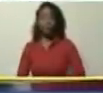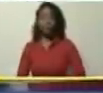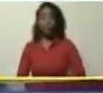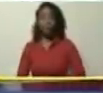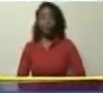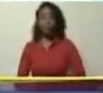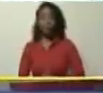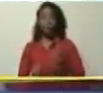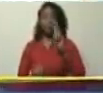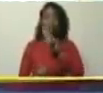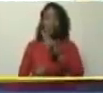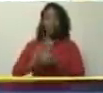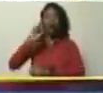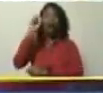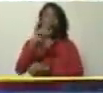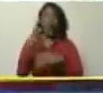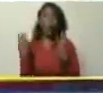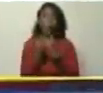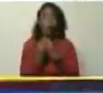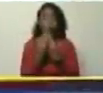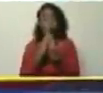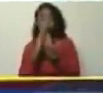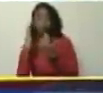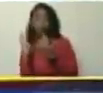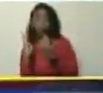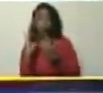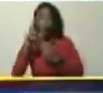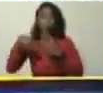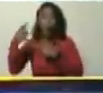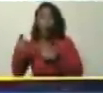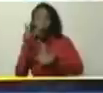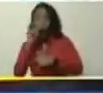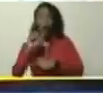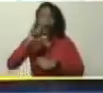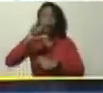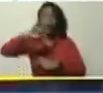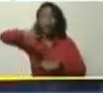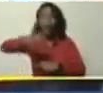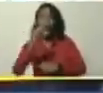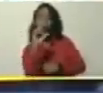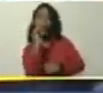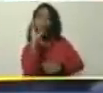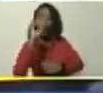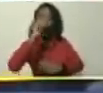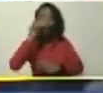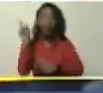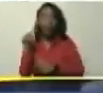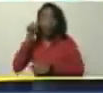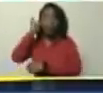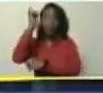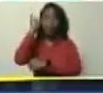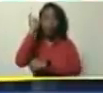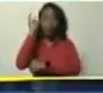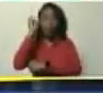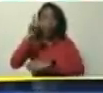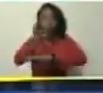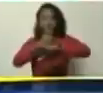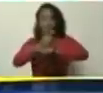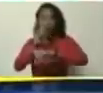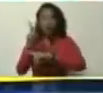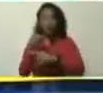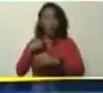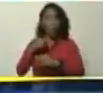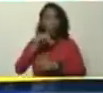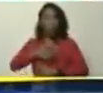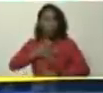Veo también al lado de Piñate a Julio César León Heredia, gobernador del Yaracuy. Entre los que puedo